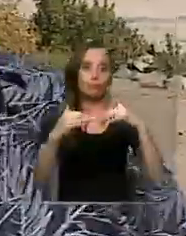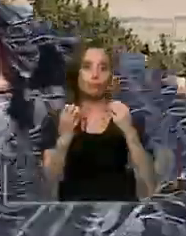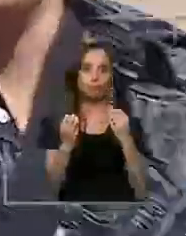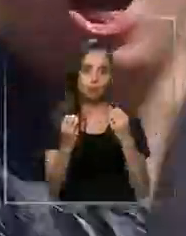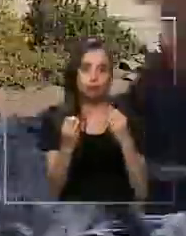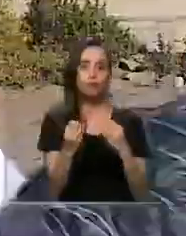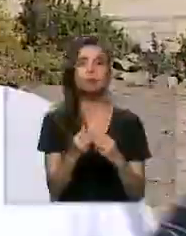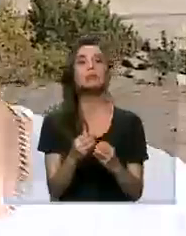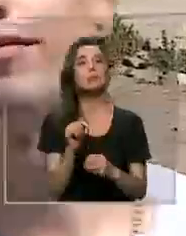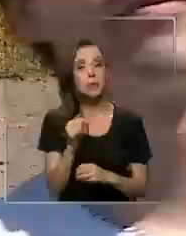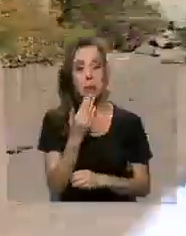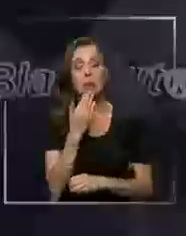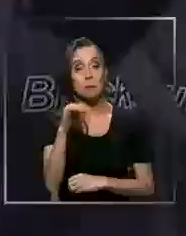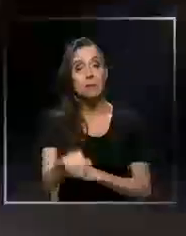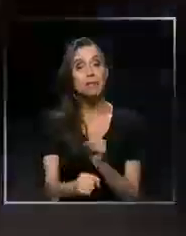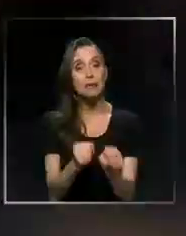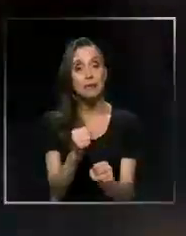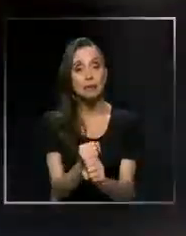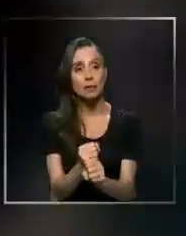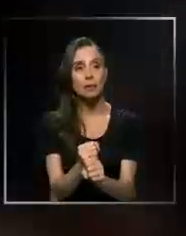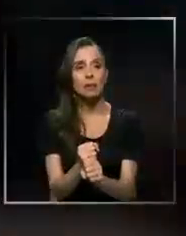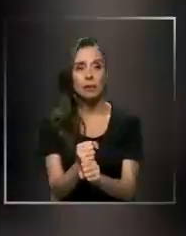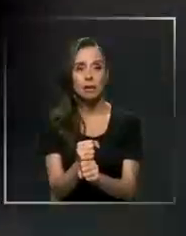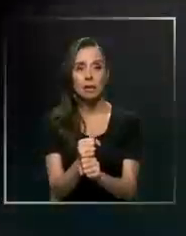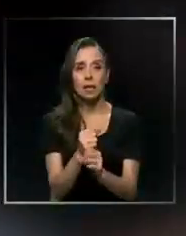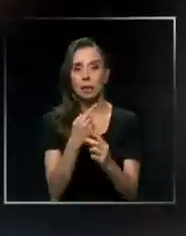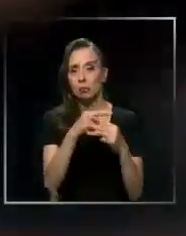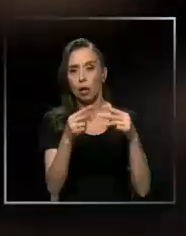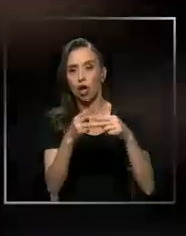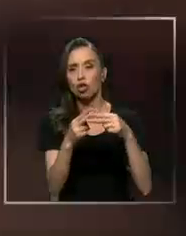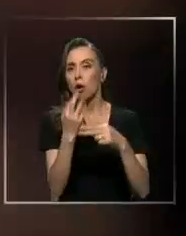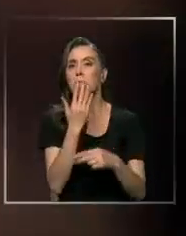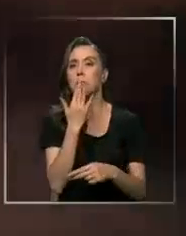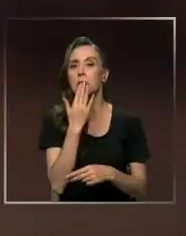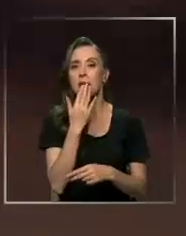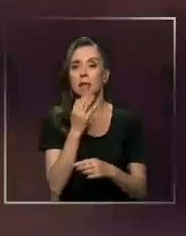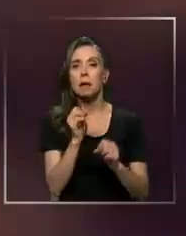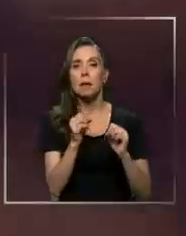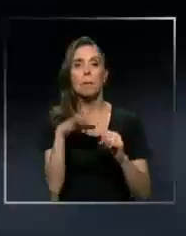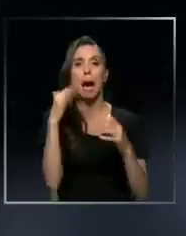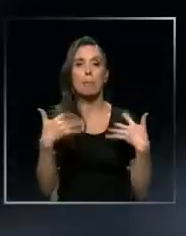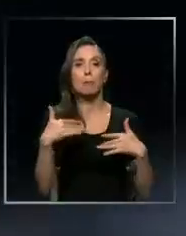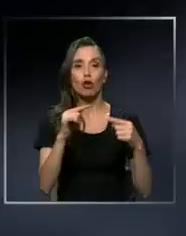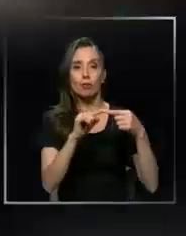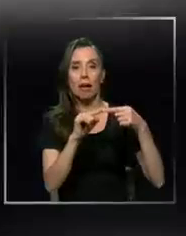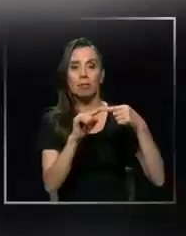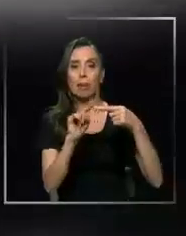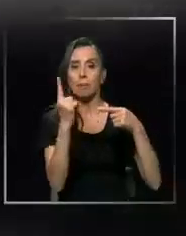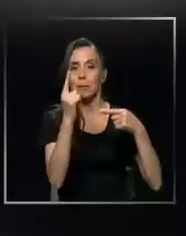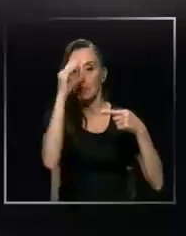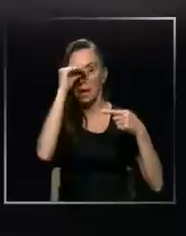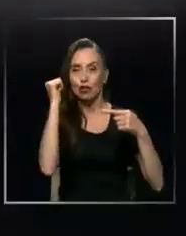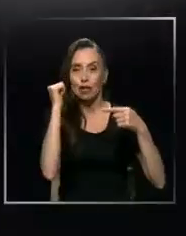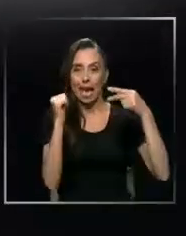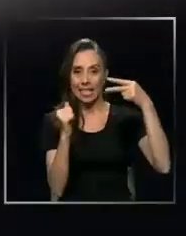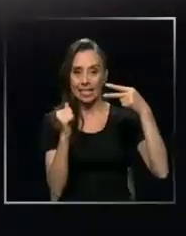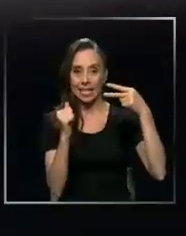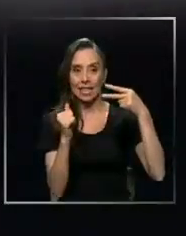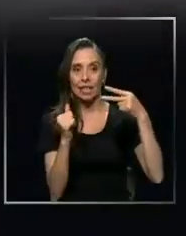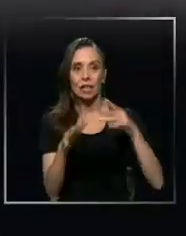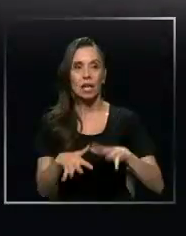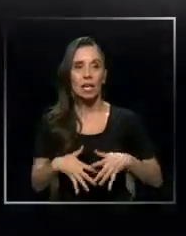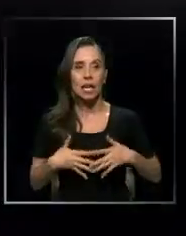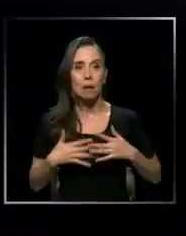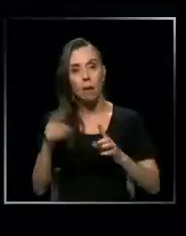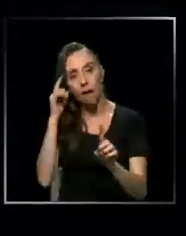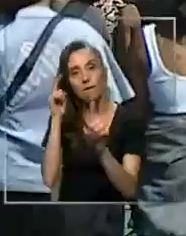esta vez no es la excepción. Billie Eilish y Lil Nas X fueron los platos fuertes de la primera noche, en la que además de la emoción de